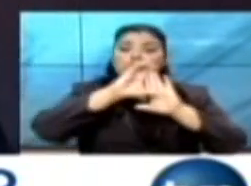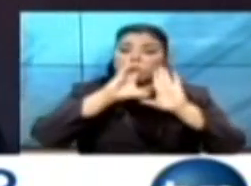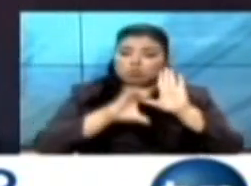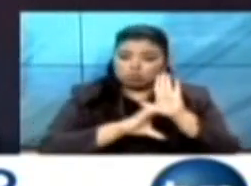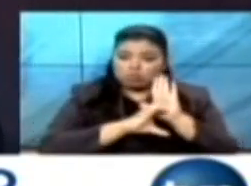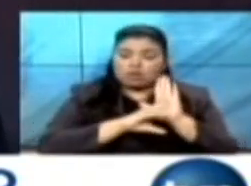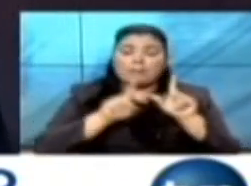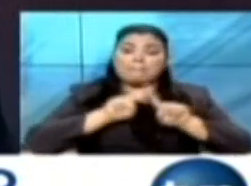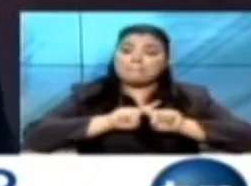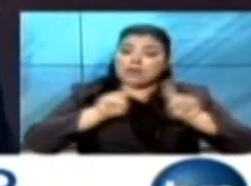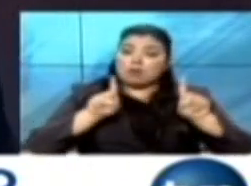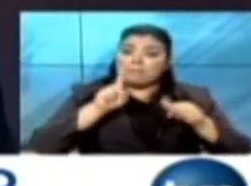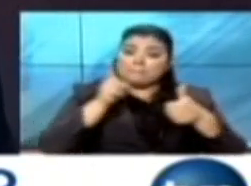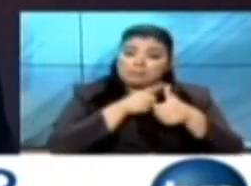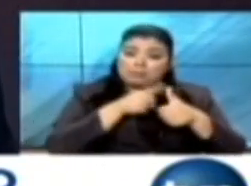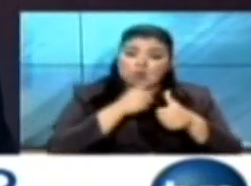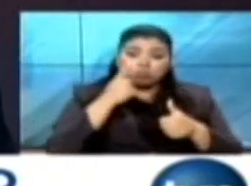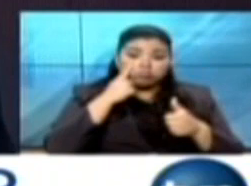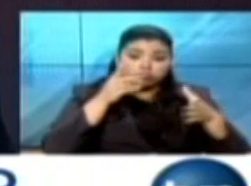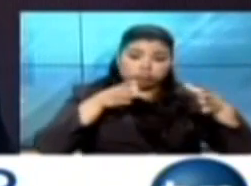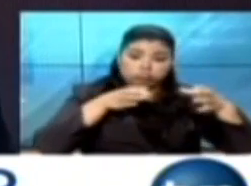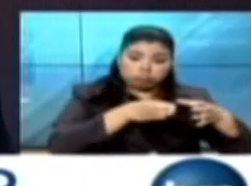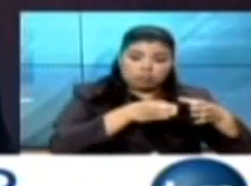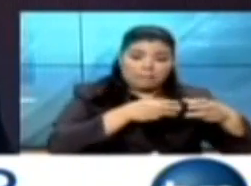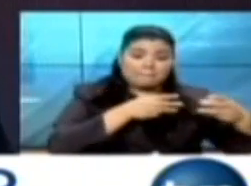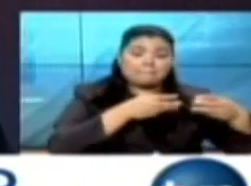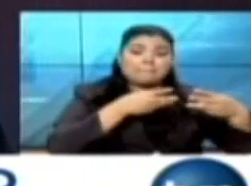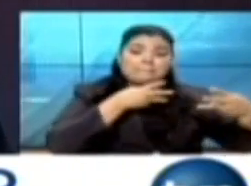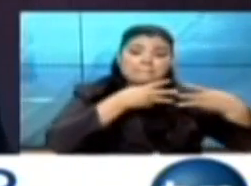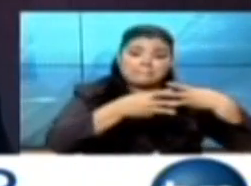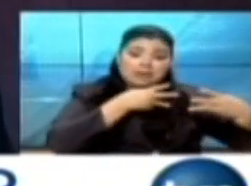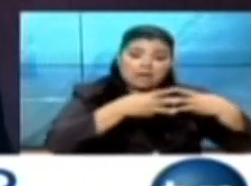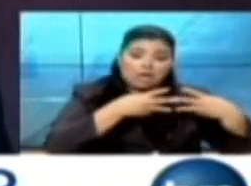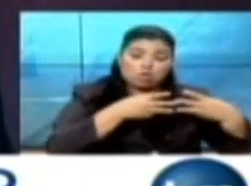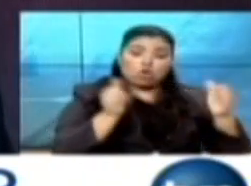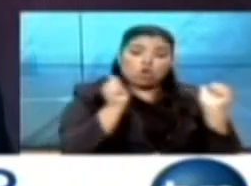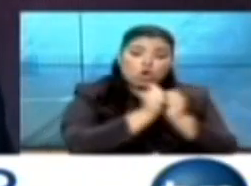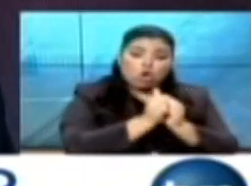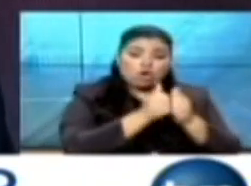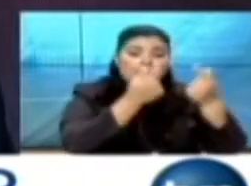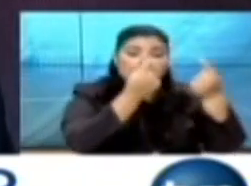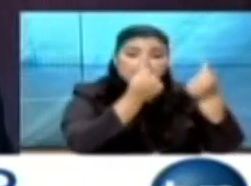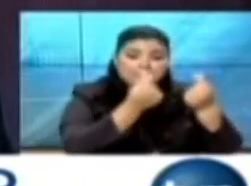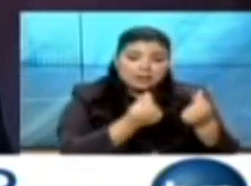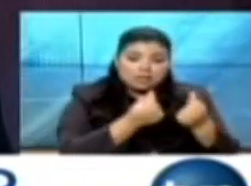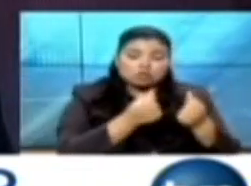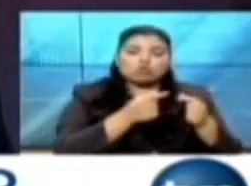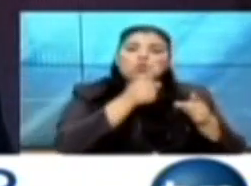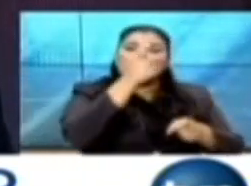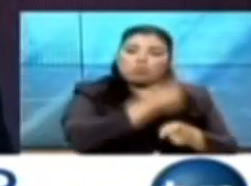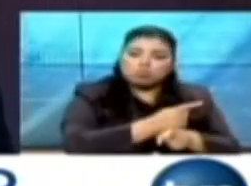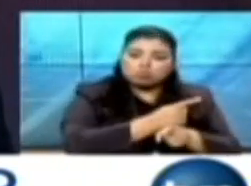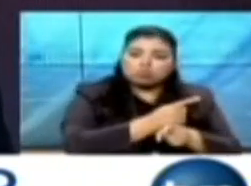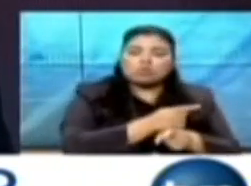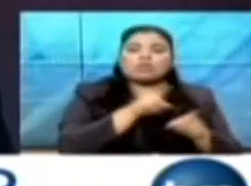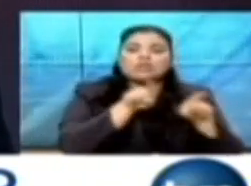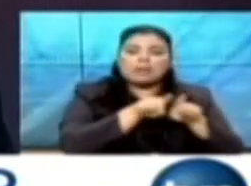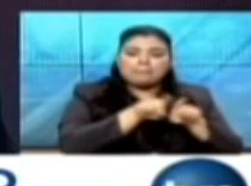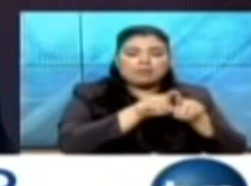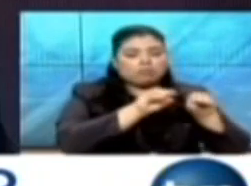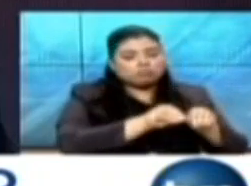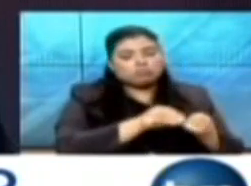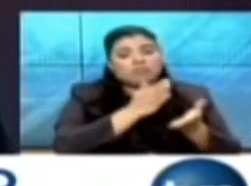debe haber un mercado de precio justo para el productor y de precio justo para el